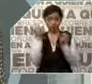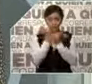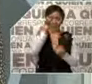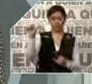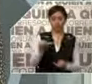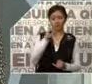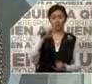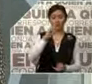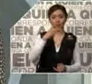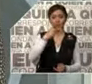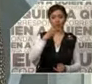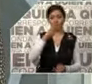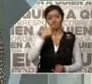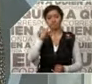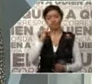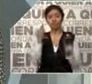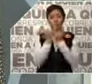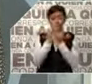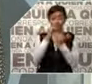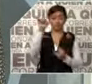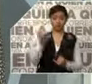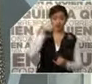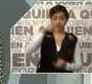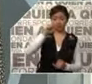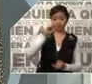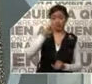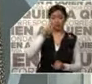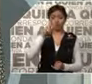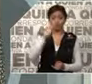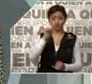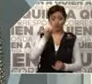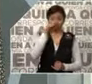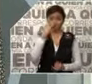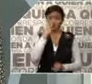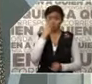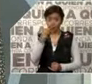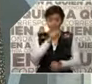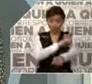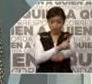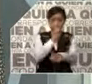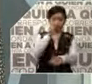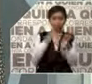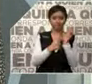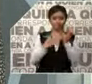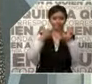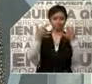mío, @NSOrtega. Ahora vamos a Coyoacán. Odette nos trae la siguiente historia.